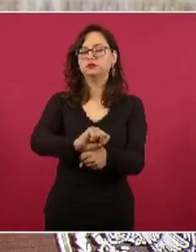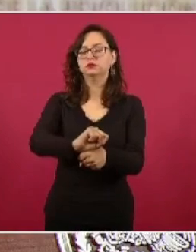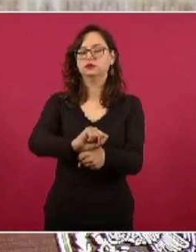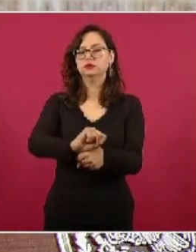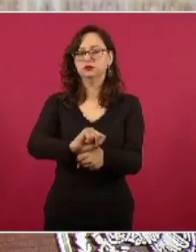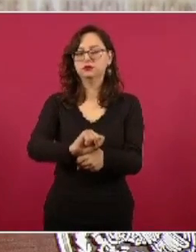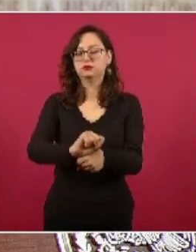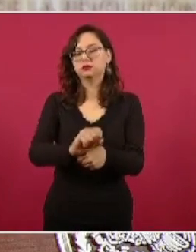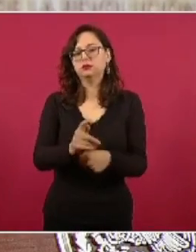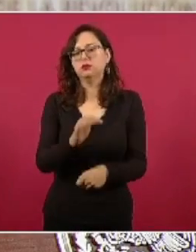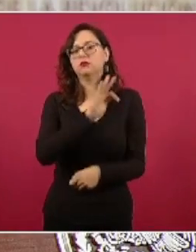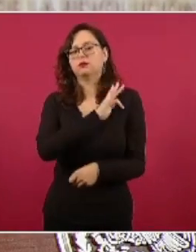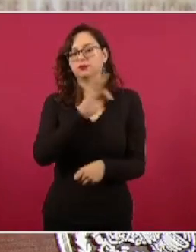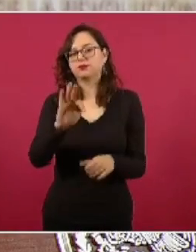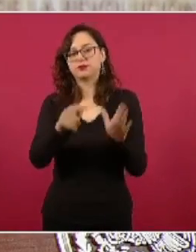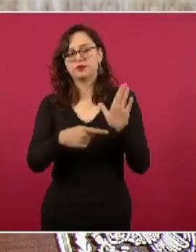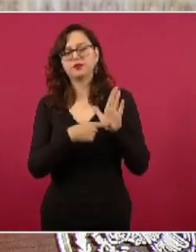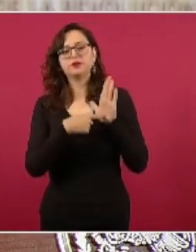un